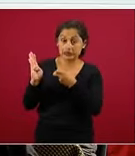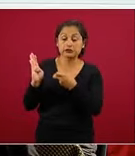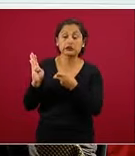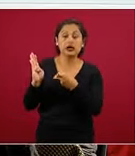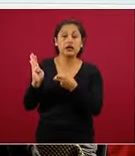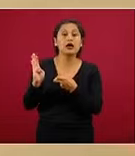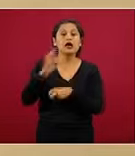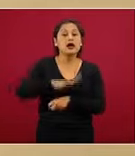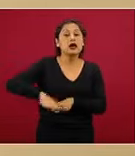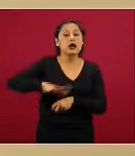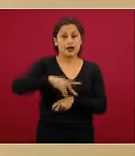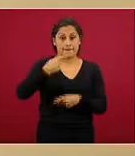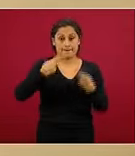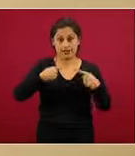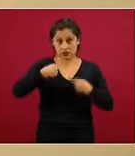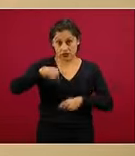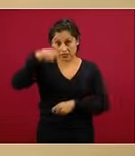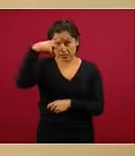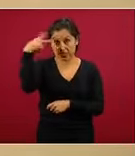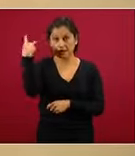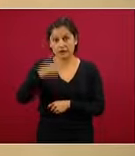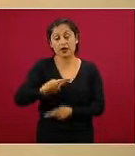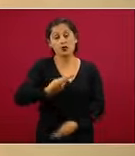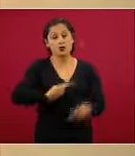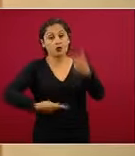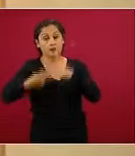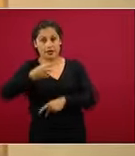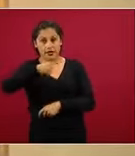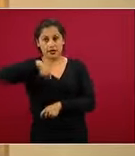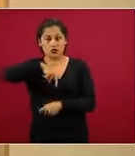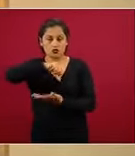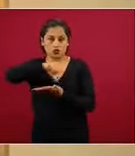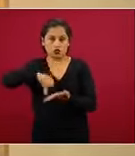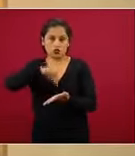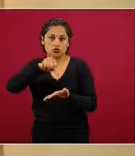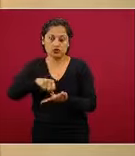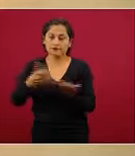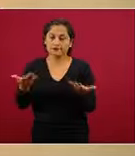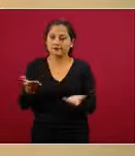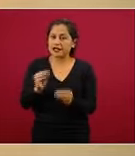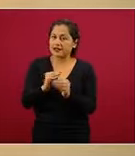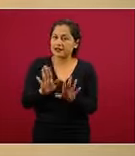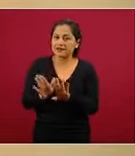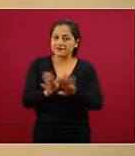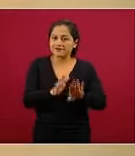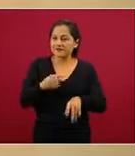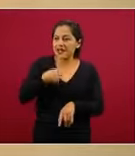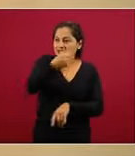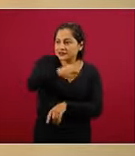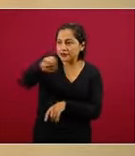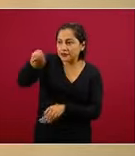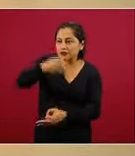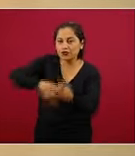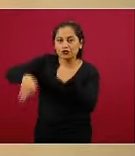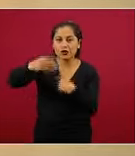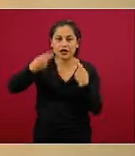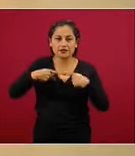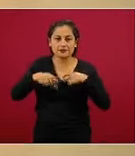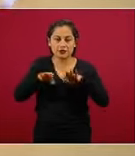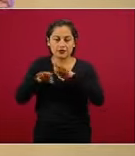que la gente en México acude a nuestros centros. Un saludo, por cierto, a todos los trabajadores de nuestros centros de atención primaria